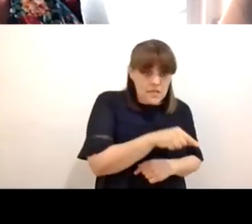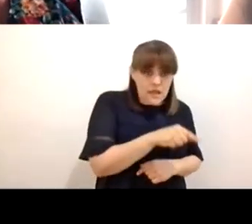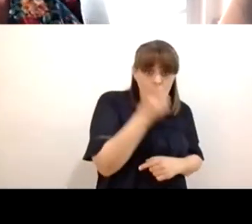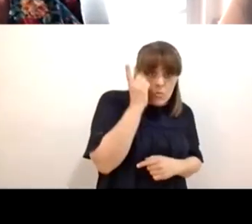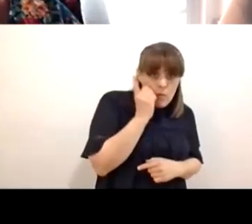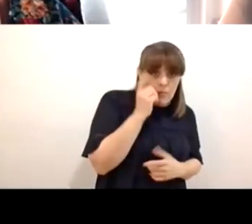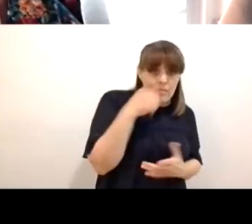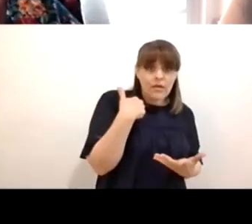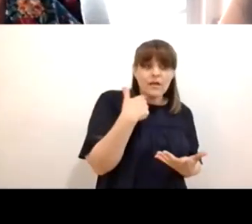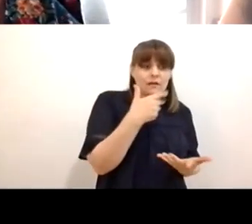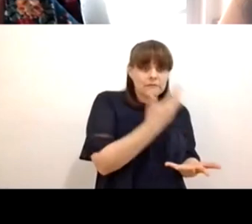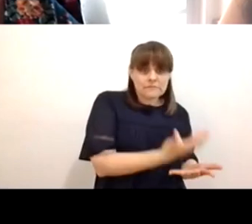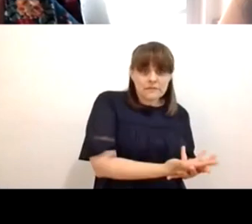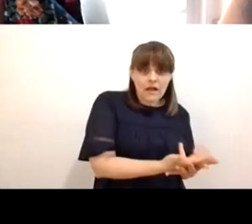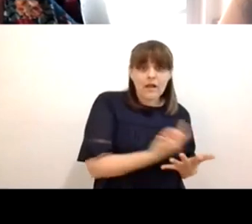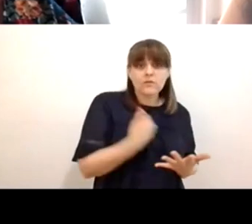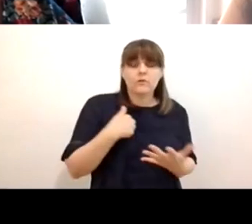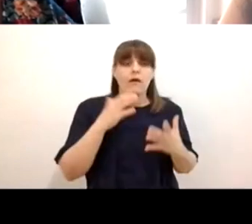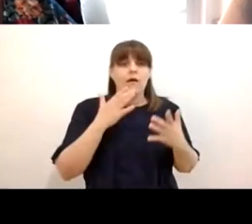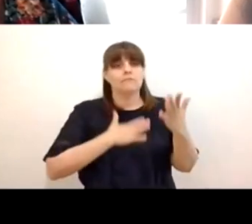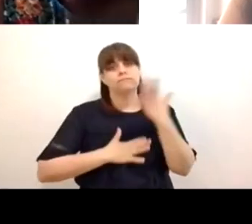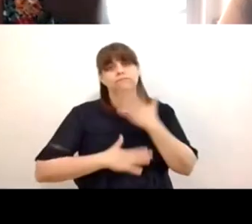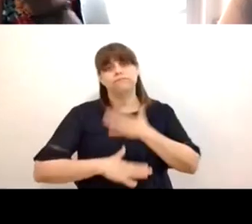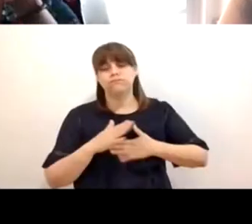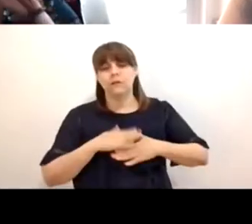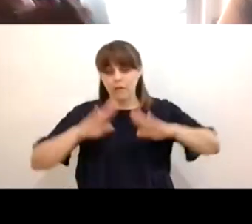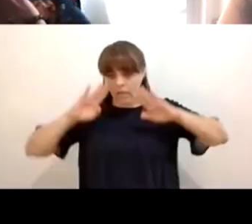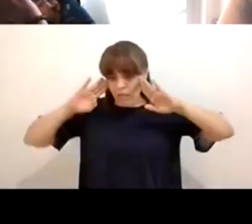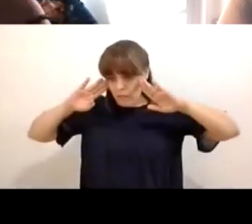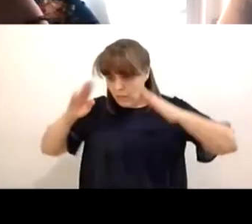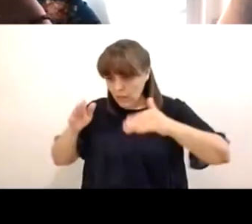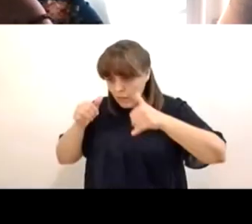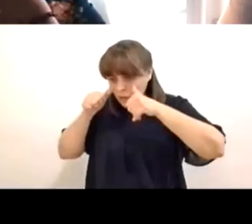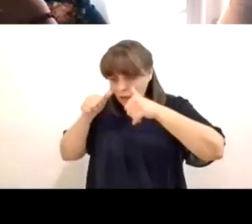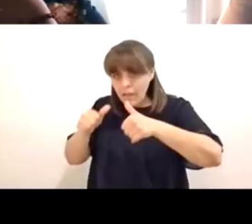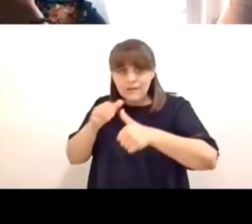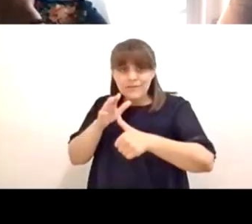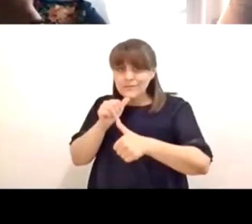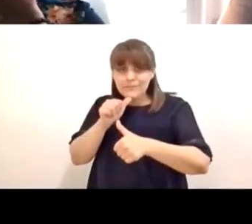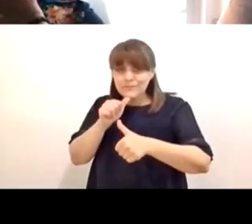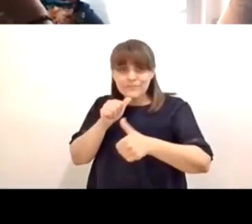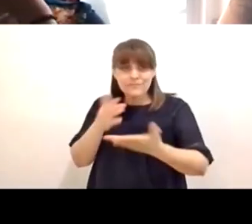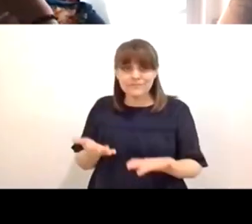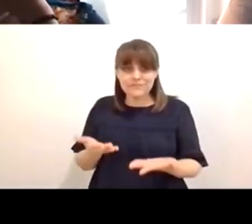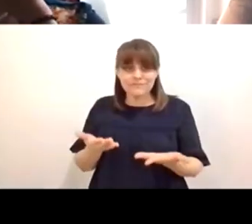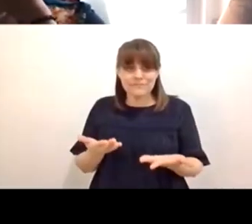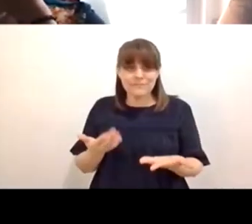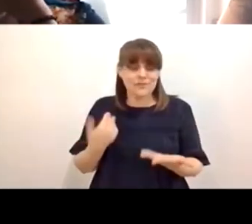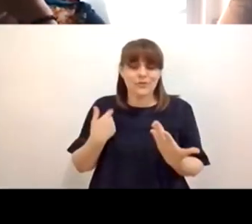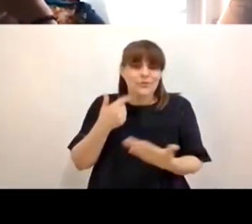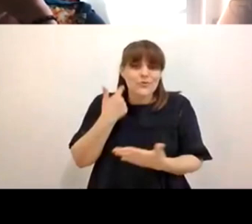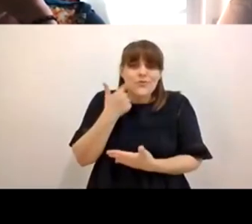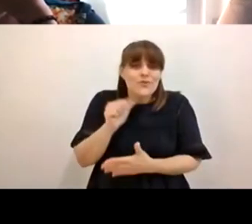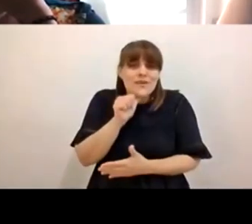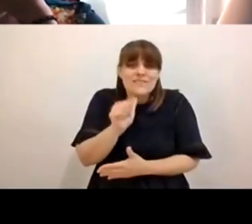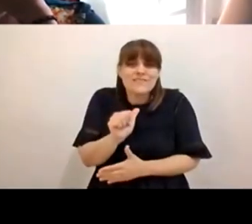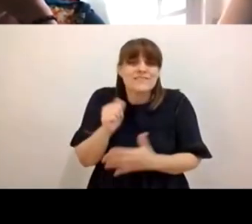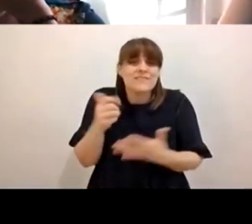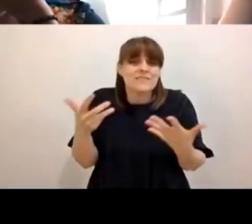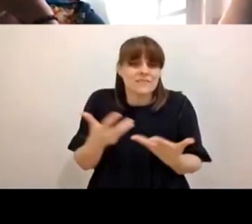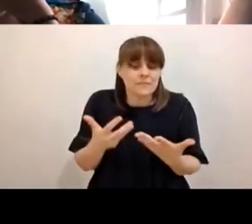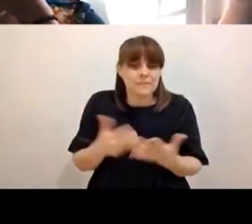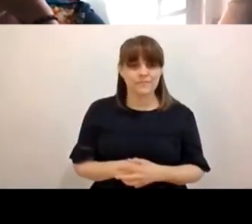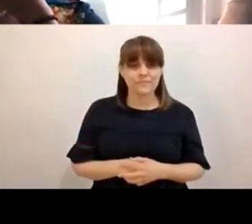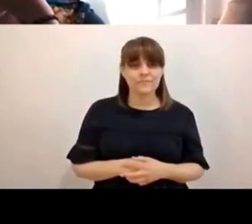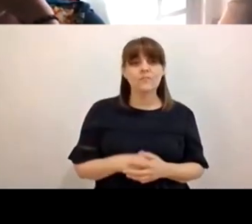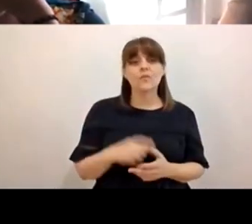mejor lo que no puedes ni concentrarme ni querer hacer absolutamente nada entonces cuando en estos tips nos